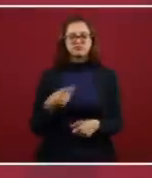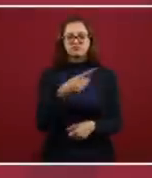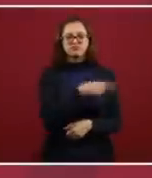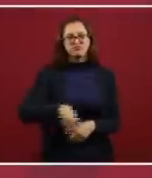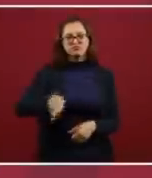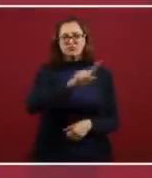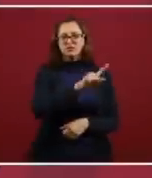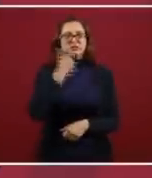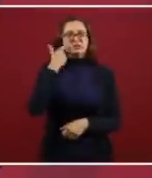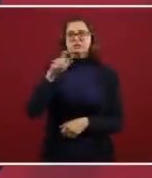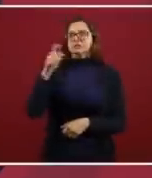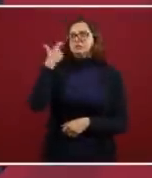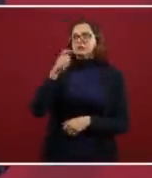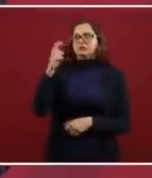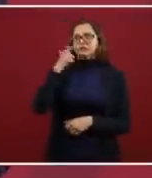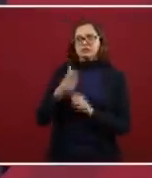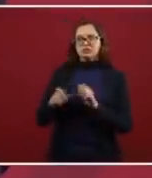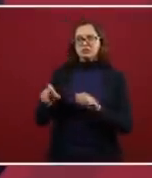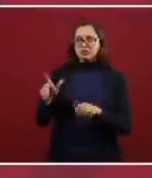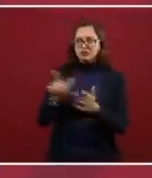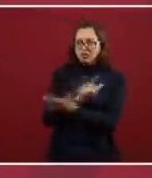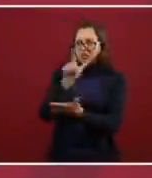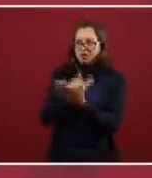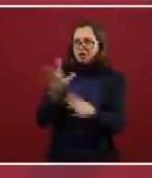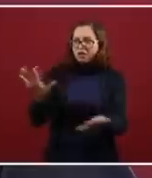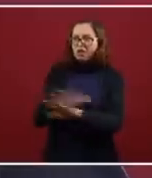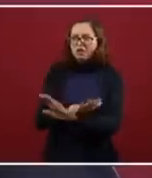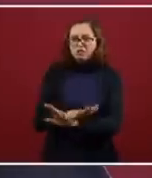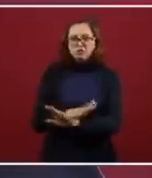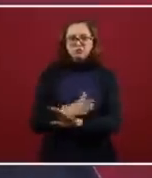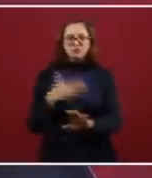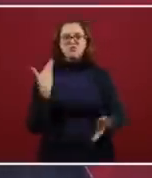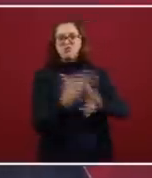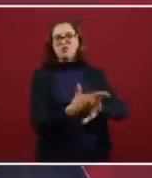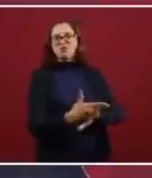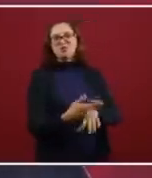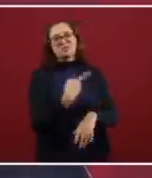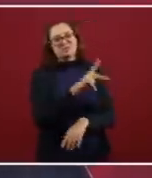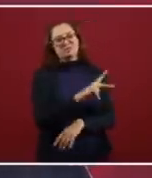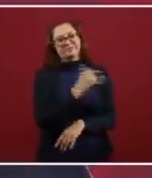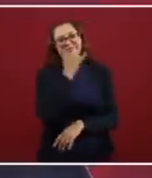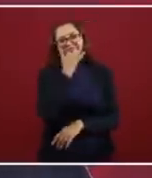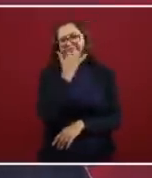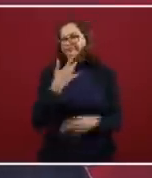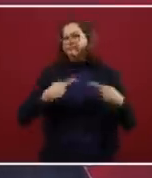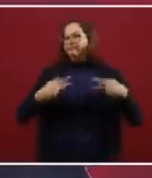convienen ciertas reformas, pero hay un interés general.